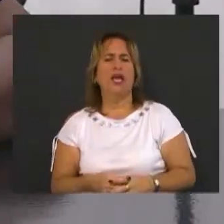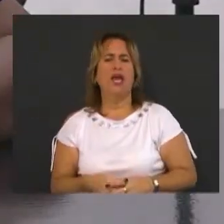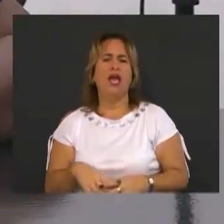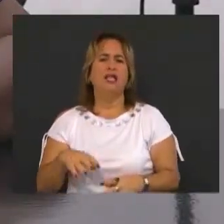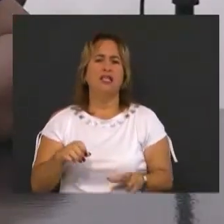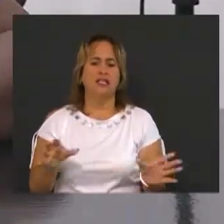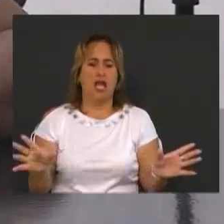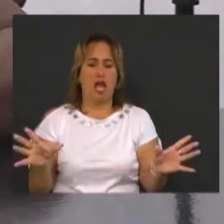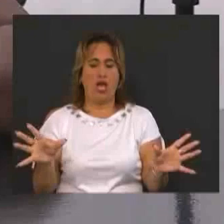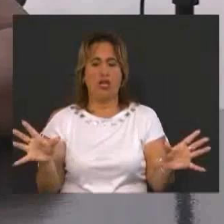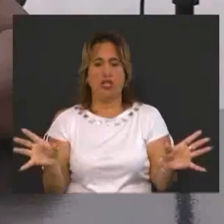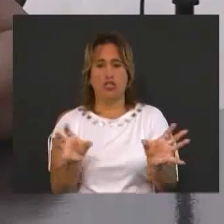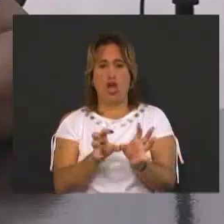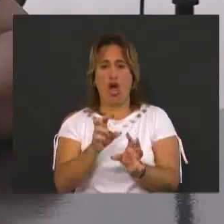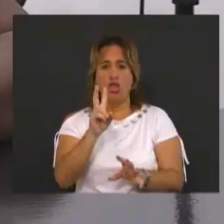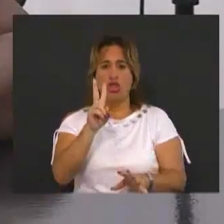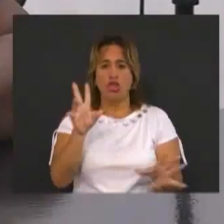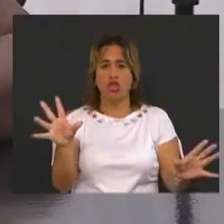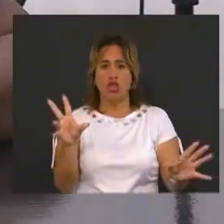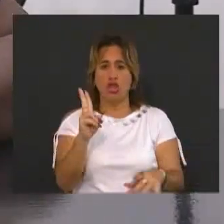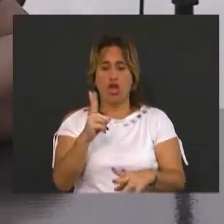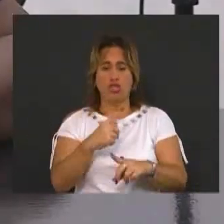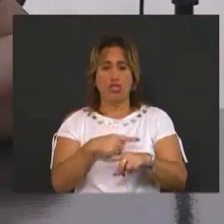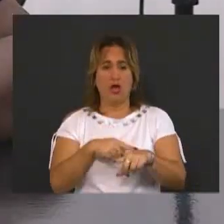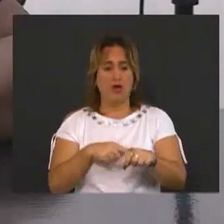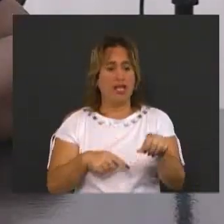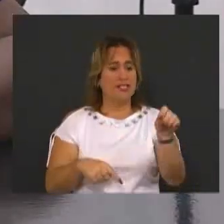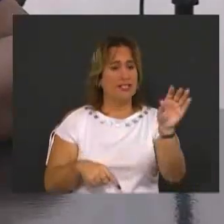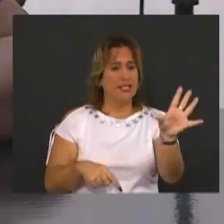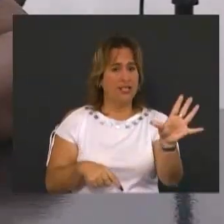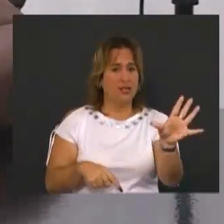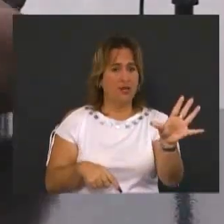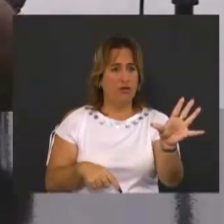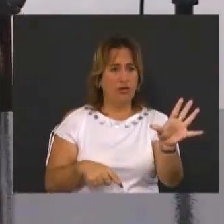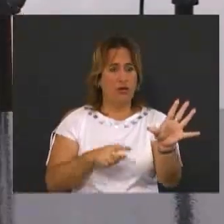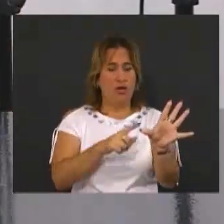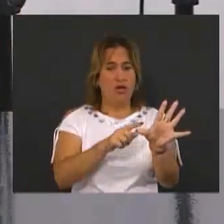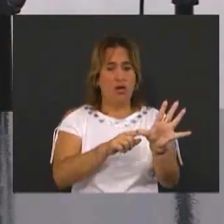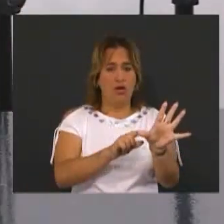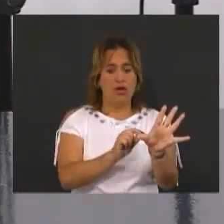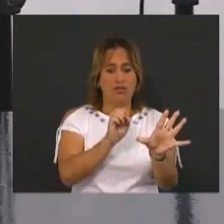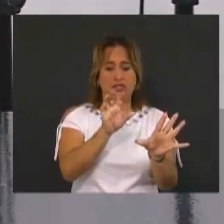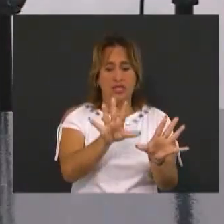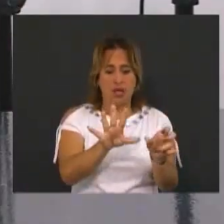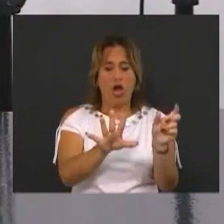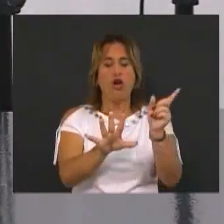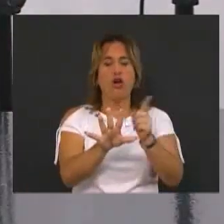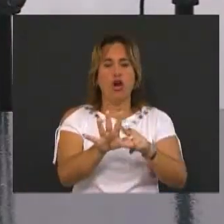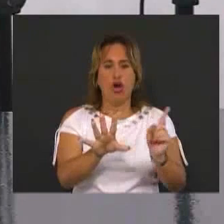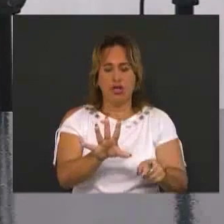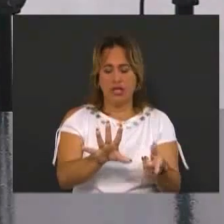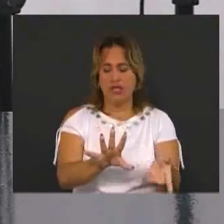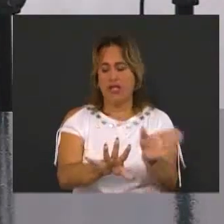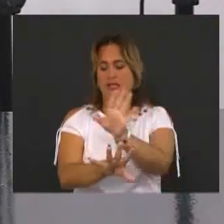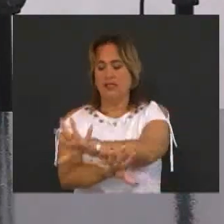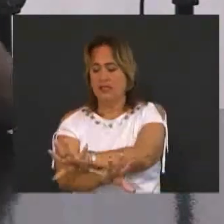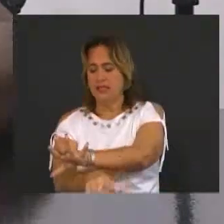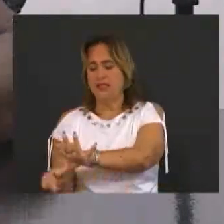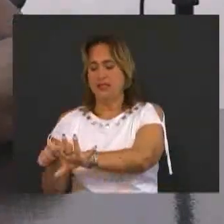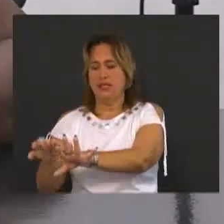ese tema central y la evaluación y la valoración de por dónde estaba, si